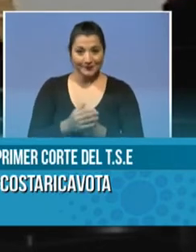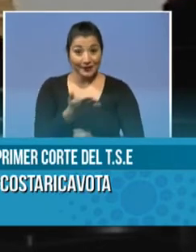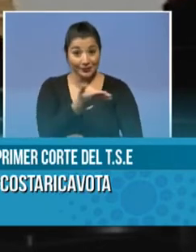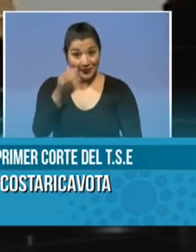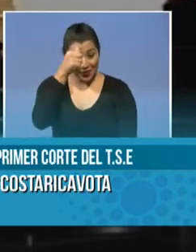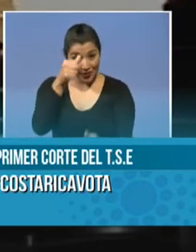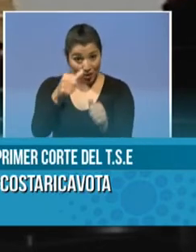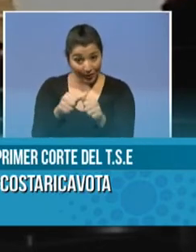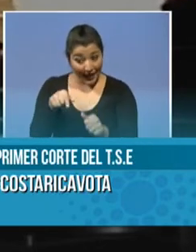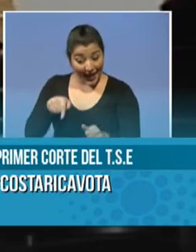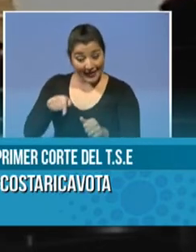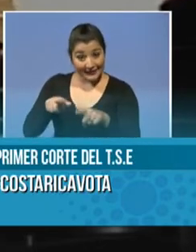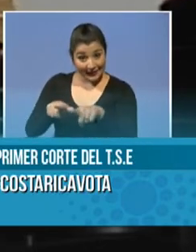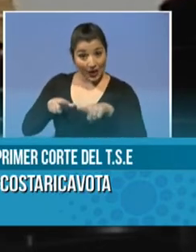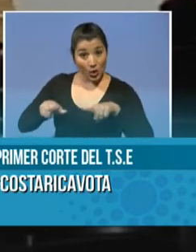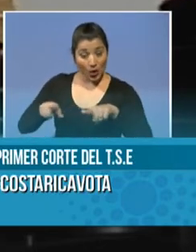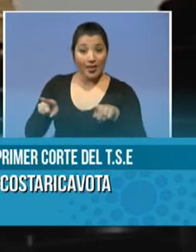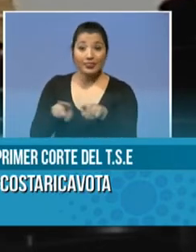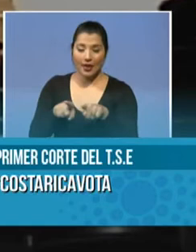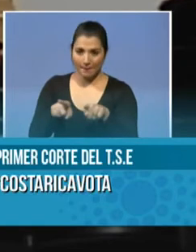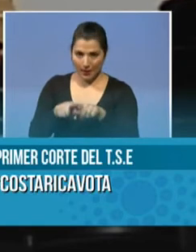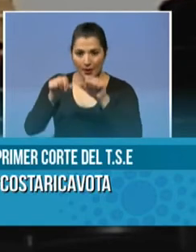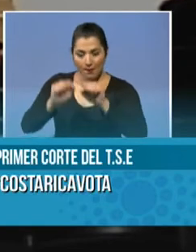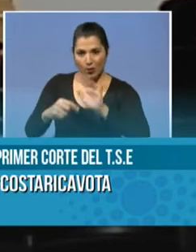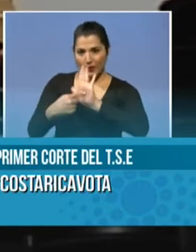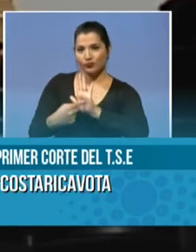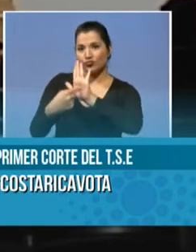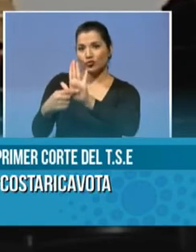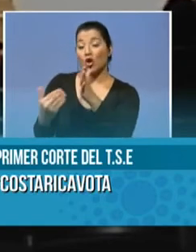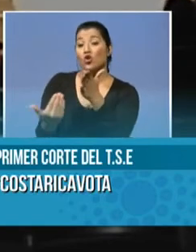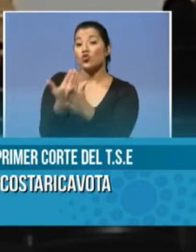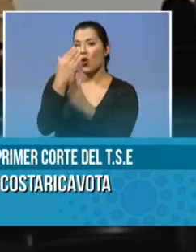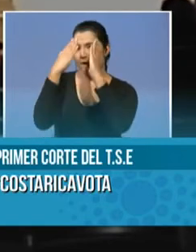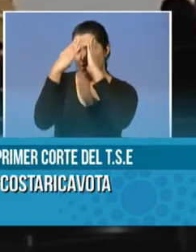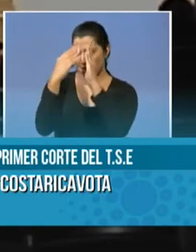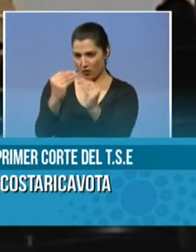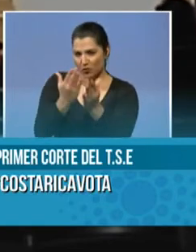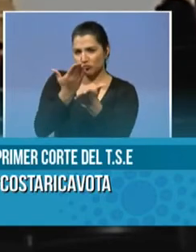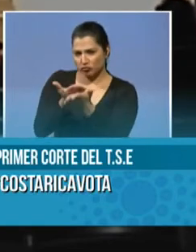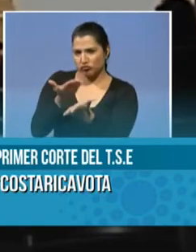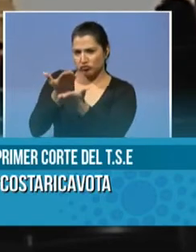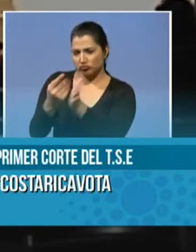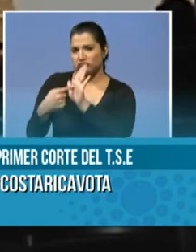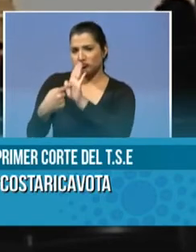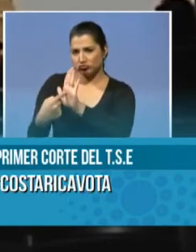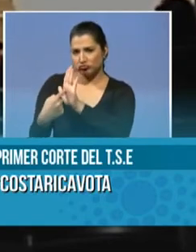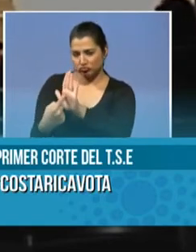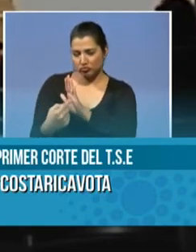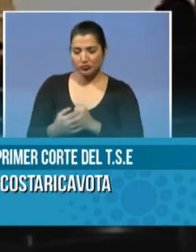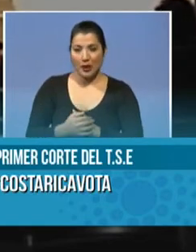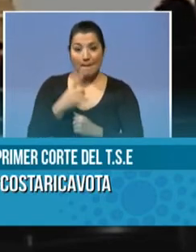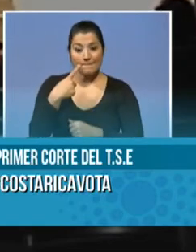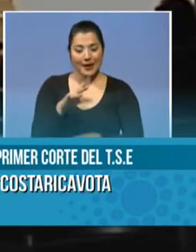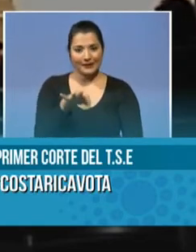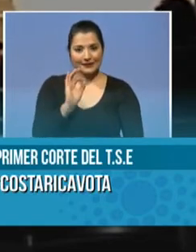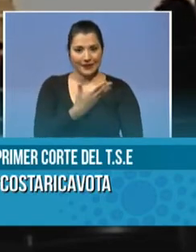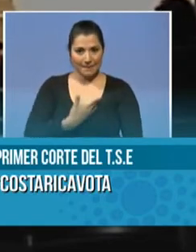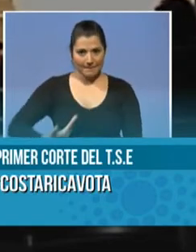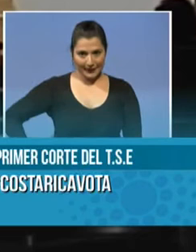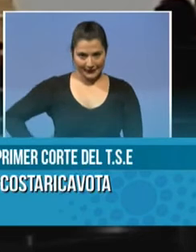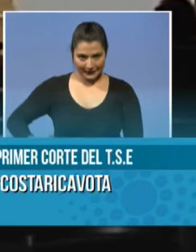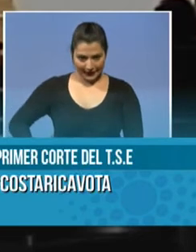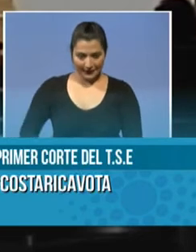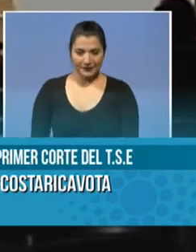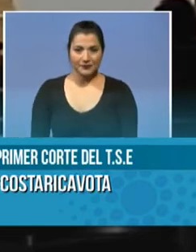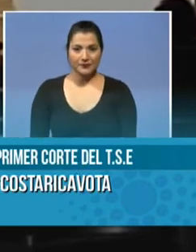que en ese lugar también se proyectarán los nuevos cortes propios de la elección presidencial, conforme